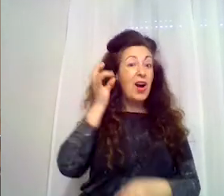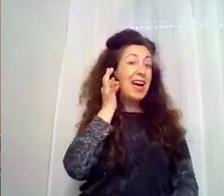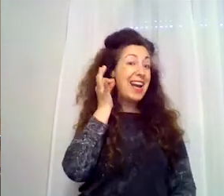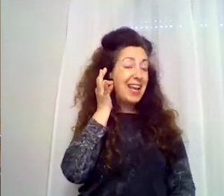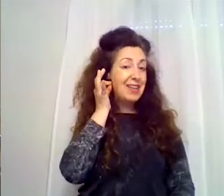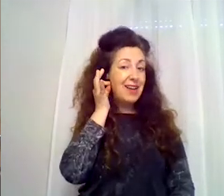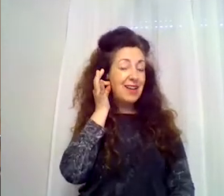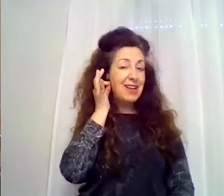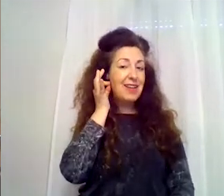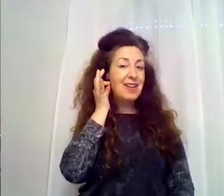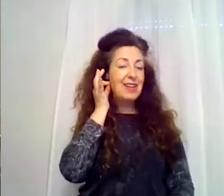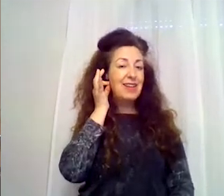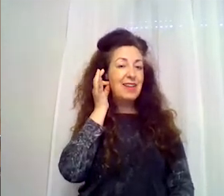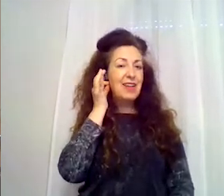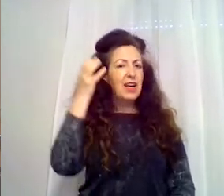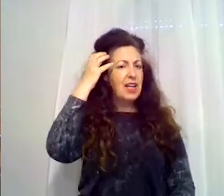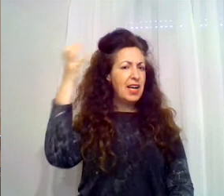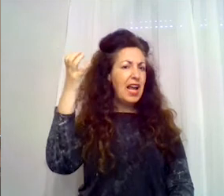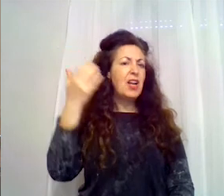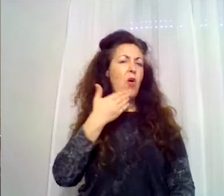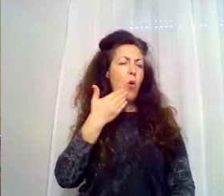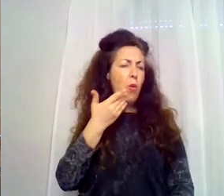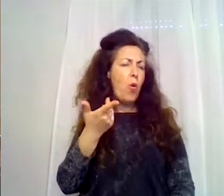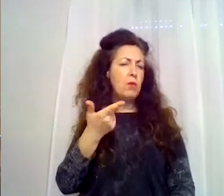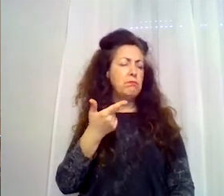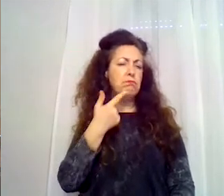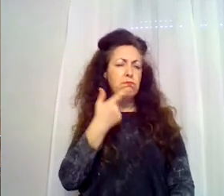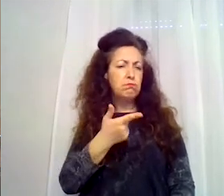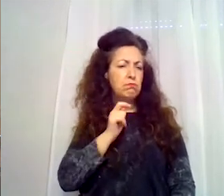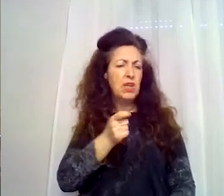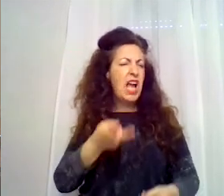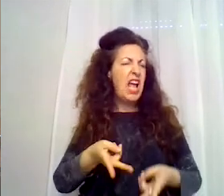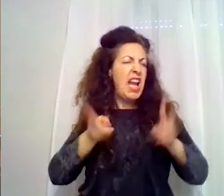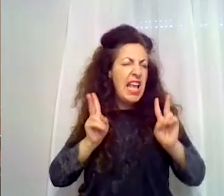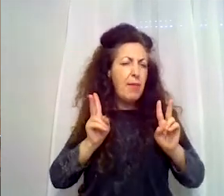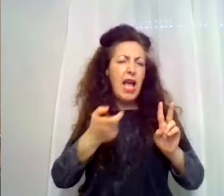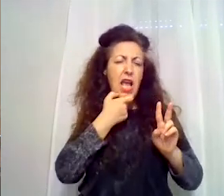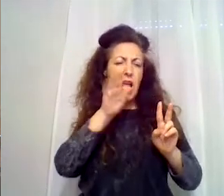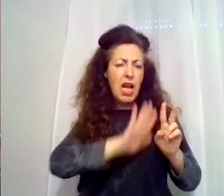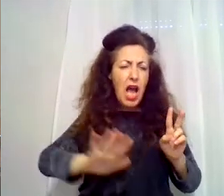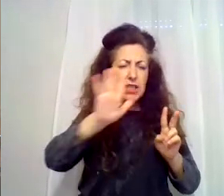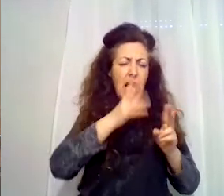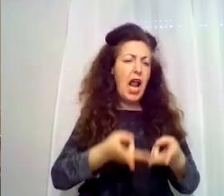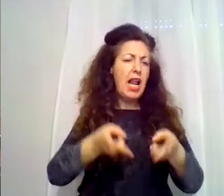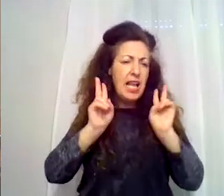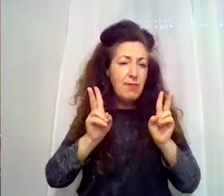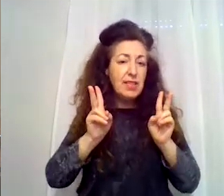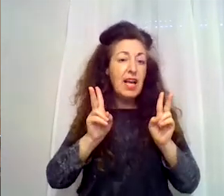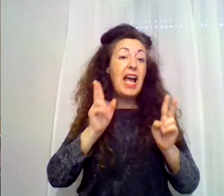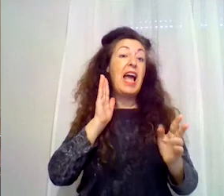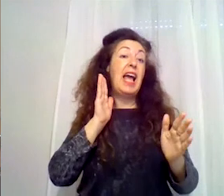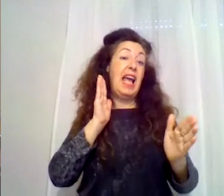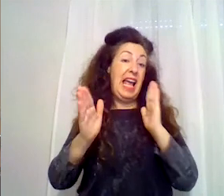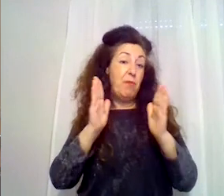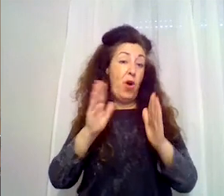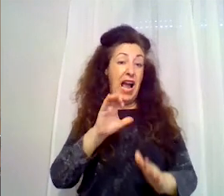son los disidentes, no precisamente los que tenían el poder, no precisamente los que mandaban y no